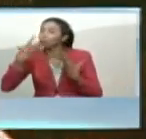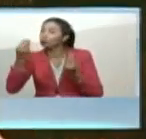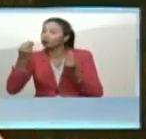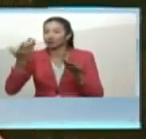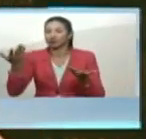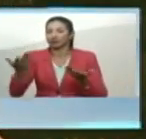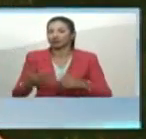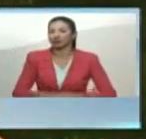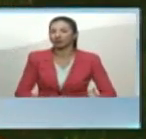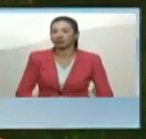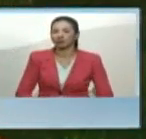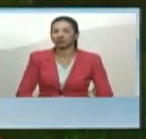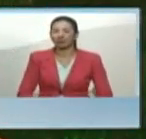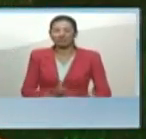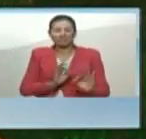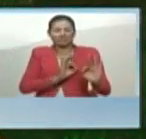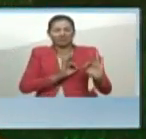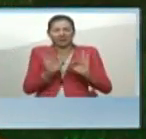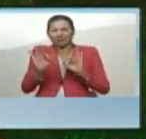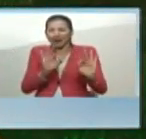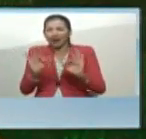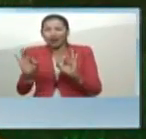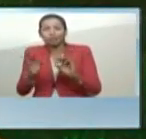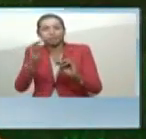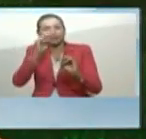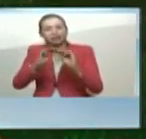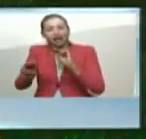Donde hay que afinar, Carlos, el mensaje,